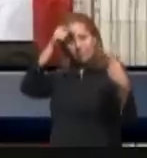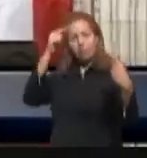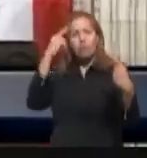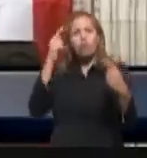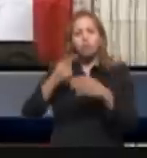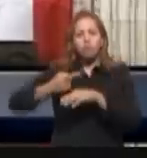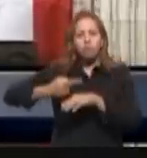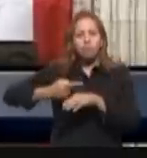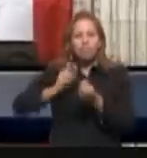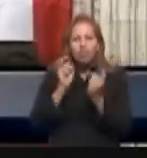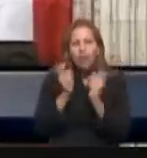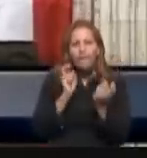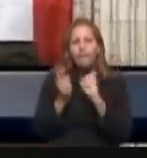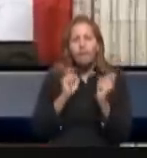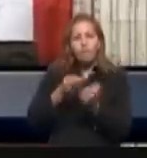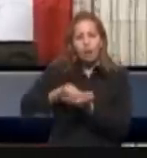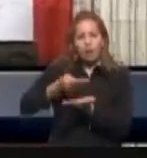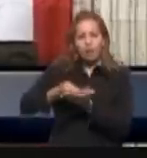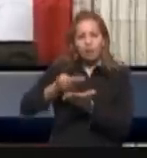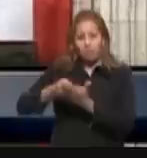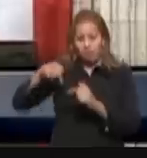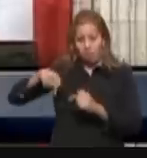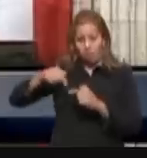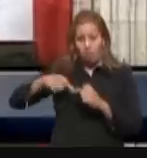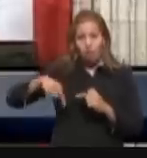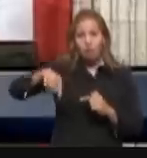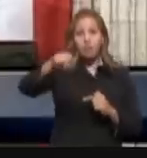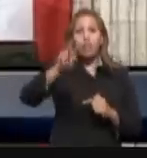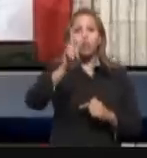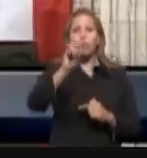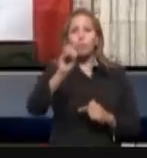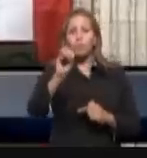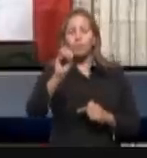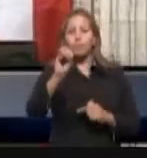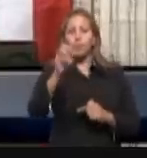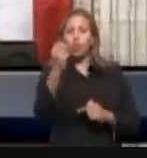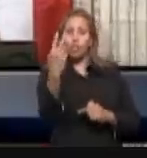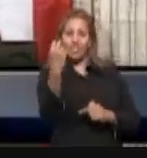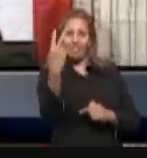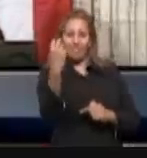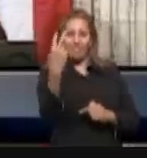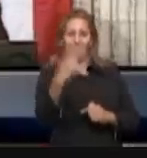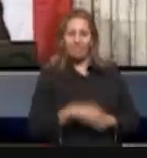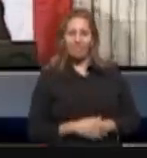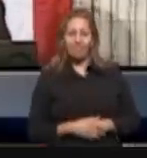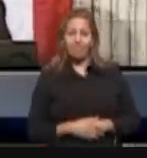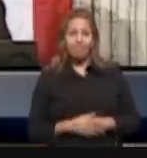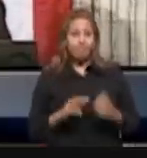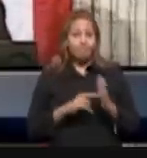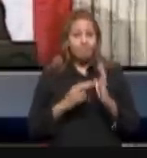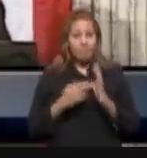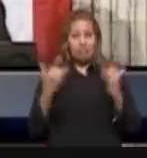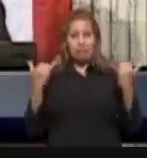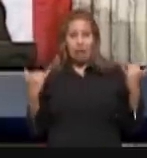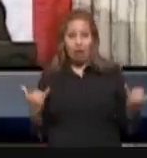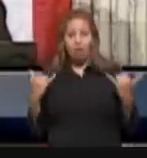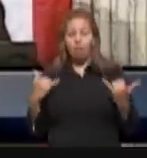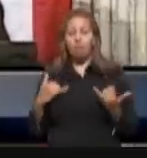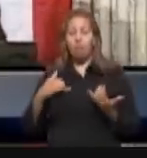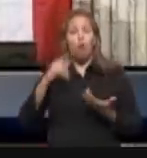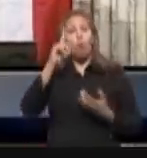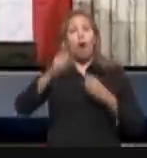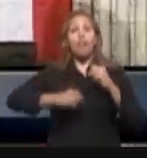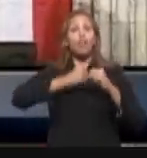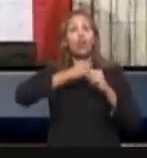presupuestaria que nos hemos impuesto de aquí al 2012. No tiene sentido que nos impongamos una disciplina de reducción de gastos un